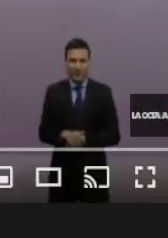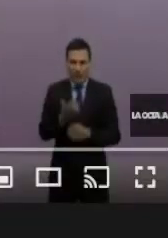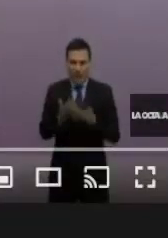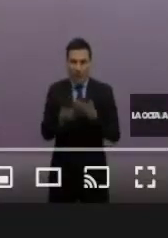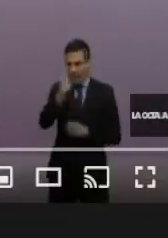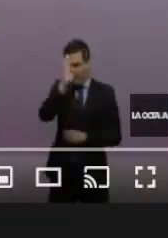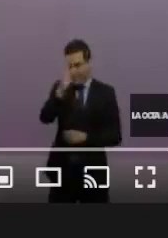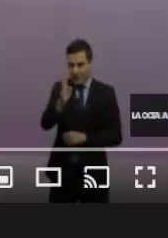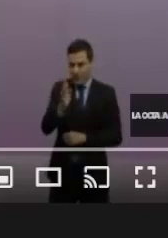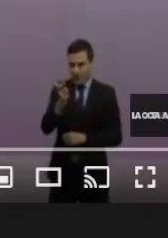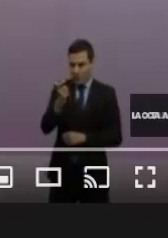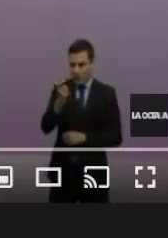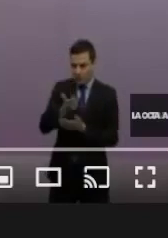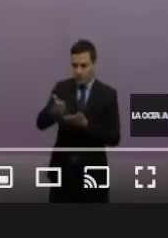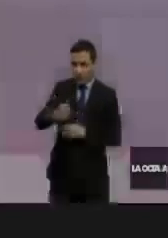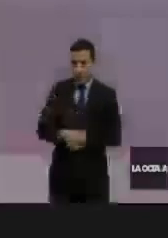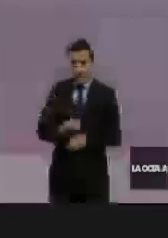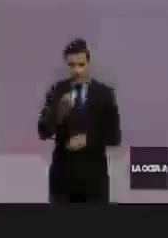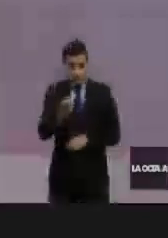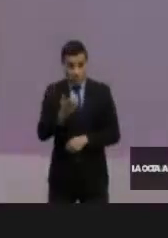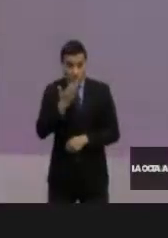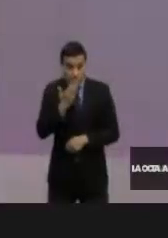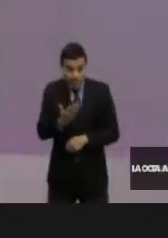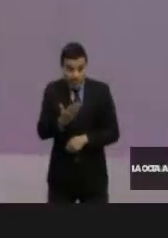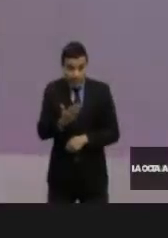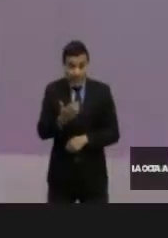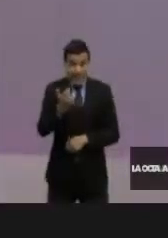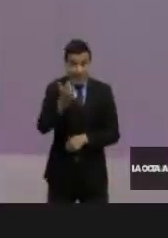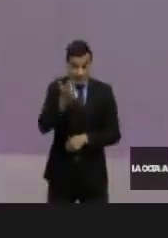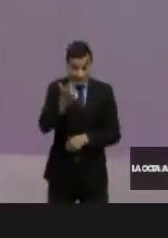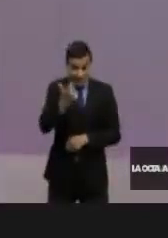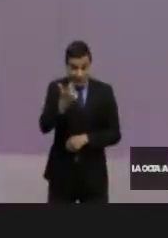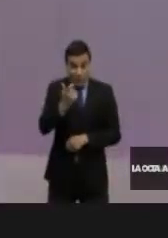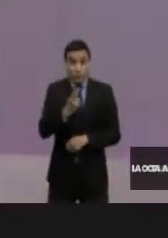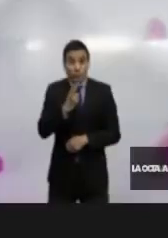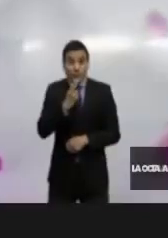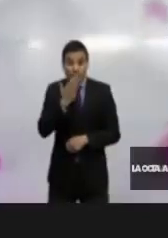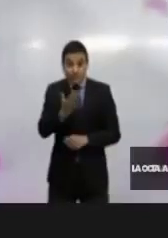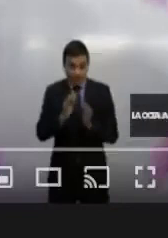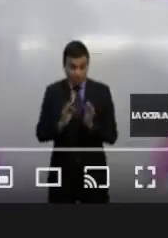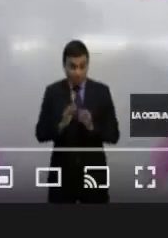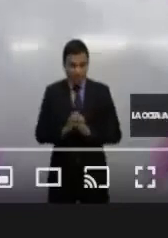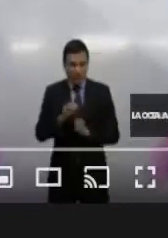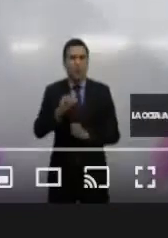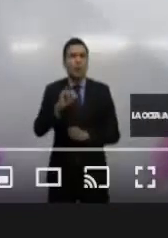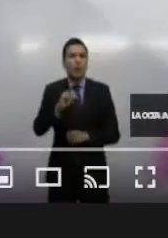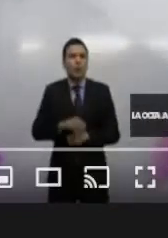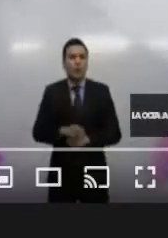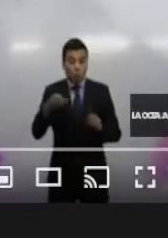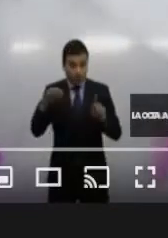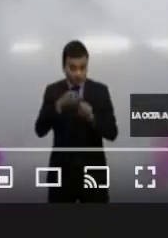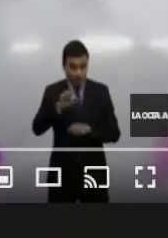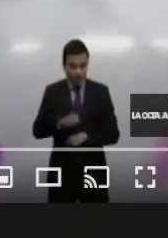eso ha garantizado en los resultados que en efecto se utilicen de forma adecuada. Por supuesto. O que cumplan sus